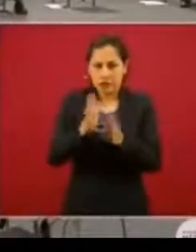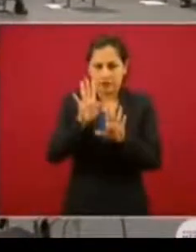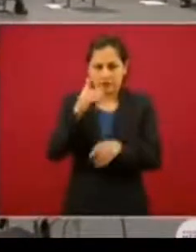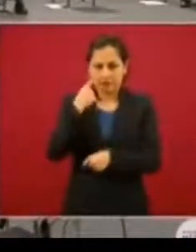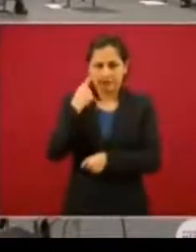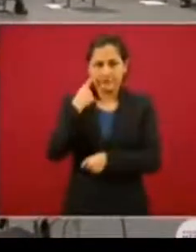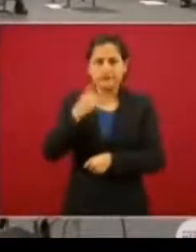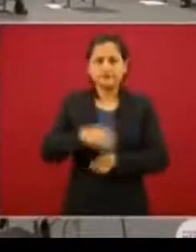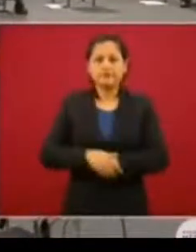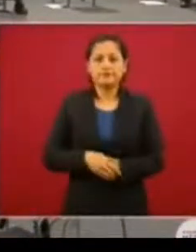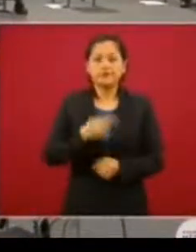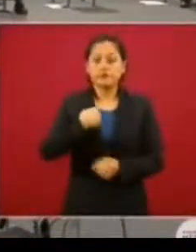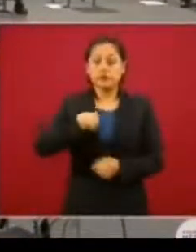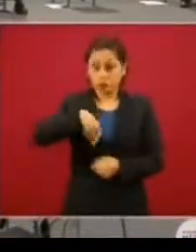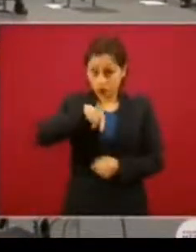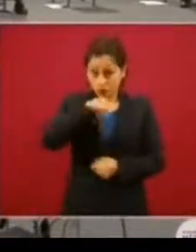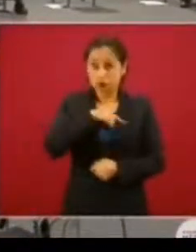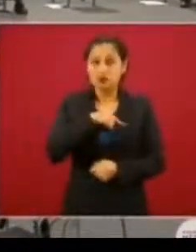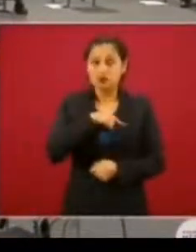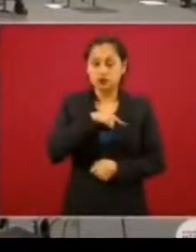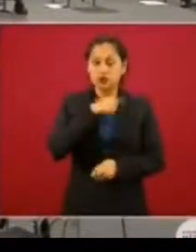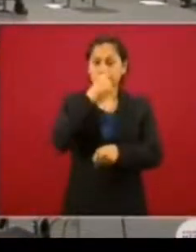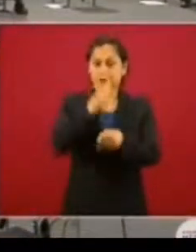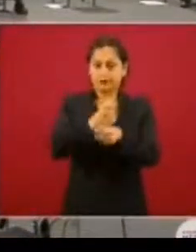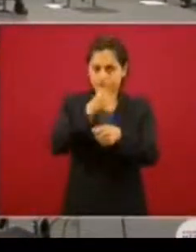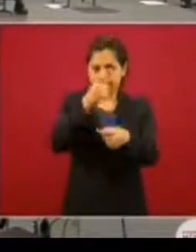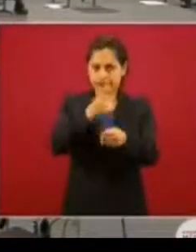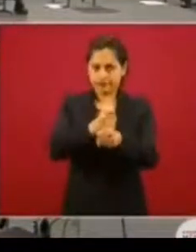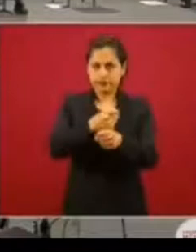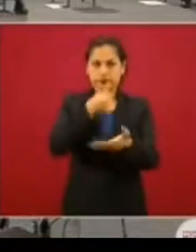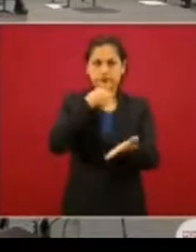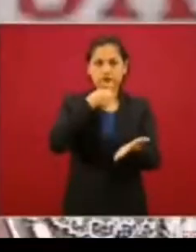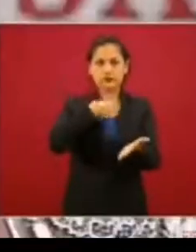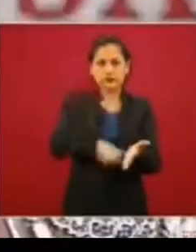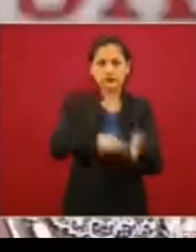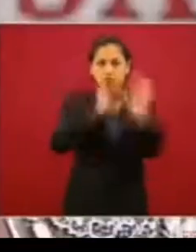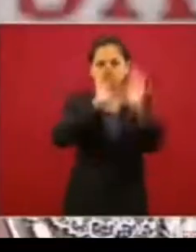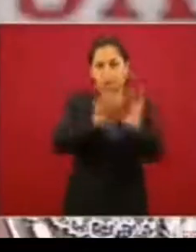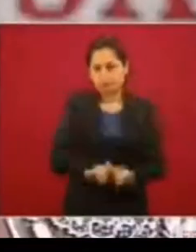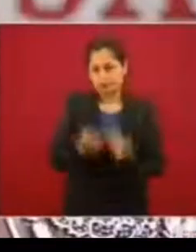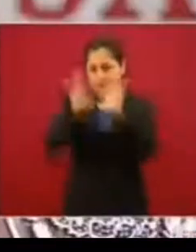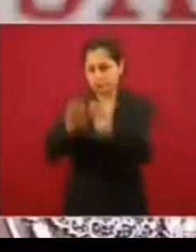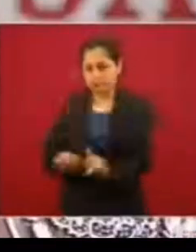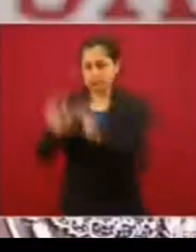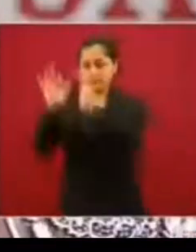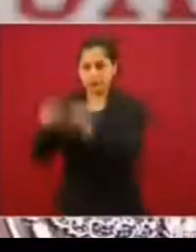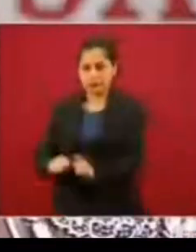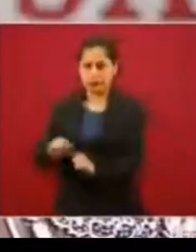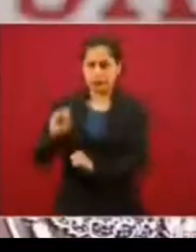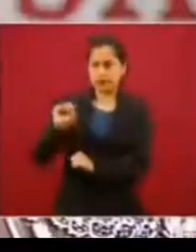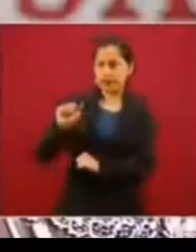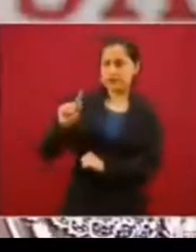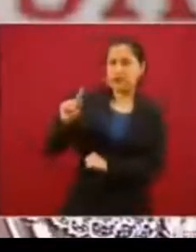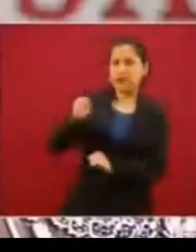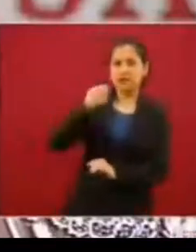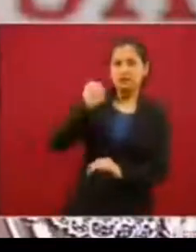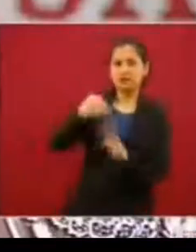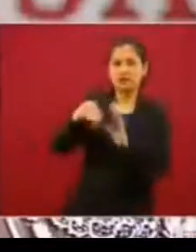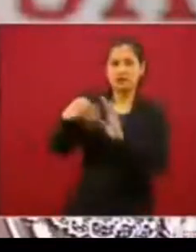dinero lo que vamos a hacer es que vamos a enviar cartas a todos los contribuyentes a través del buzón tributario